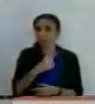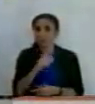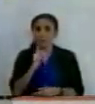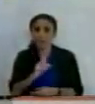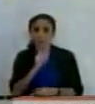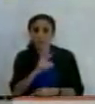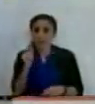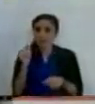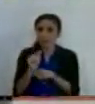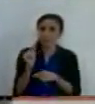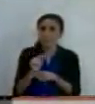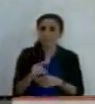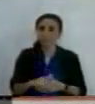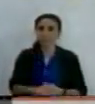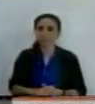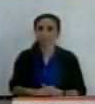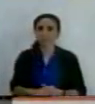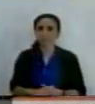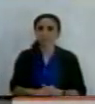mismos.